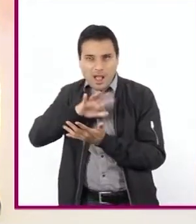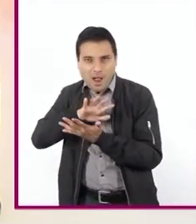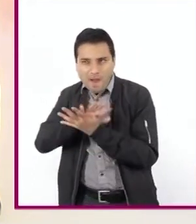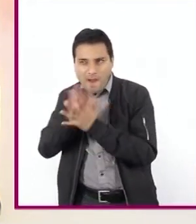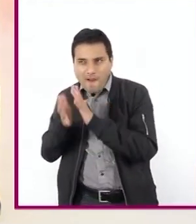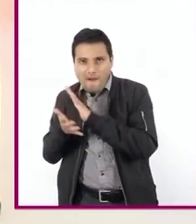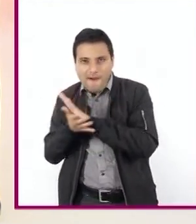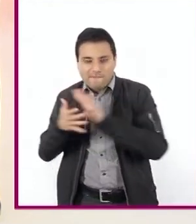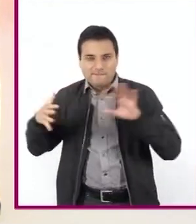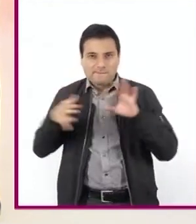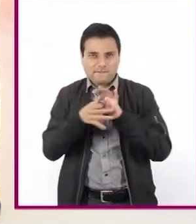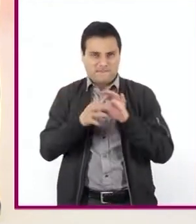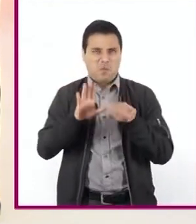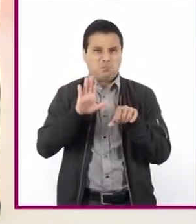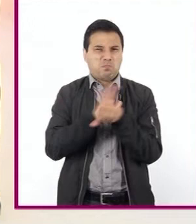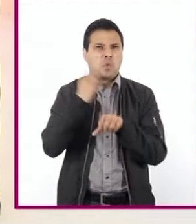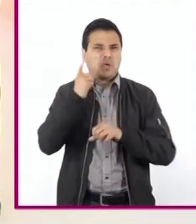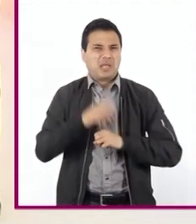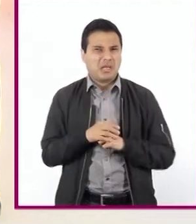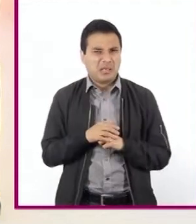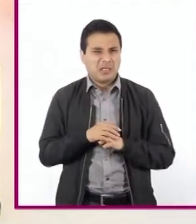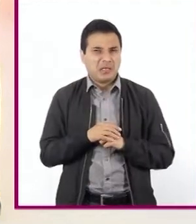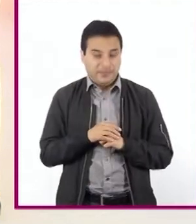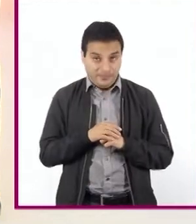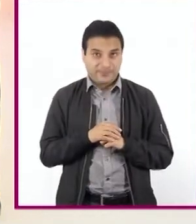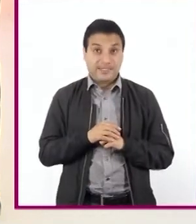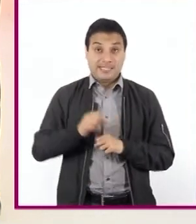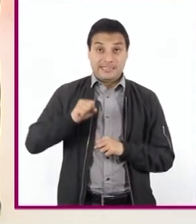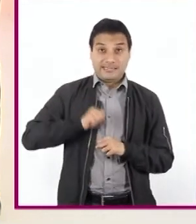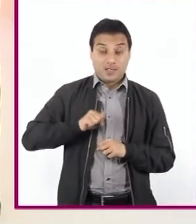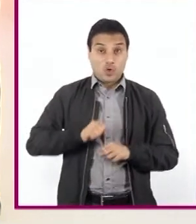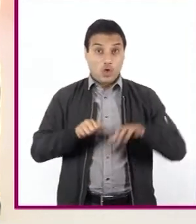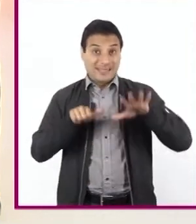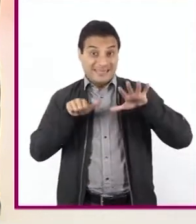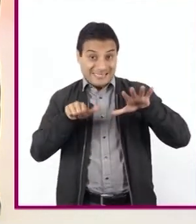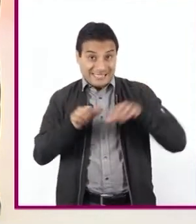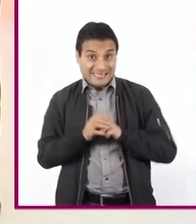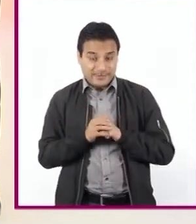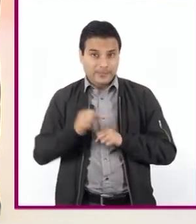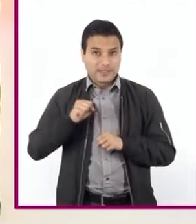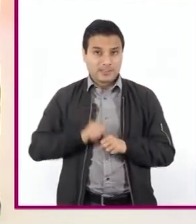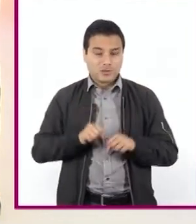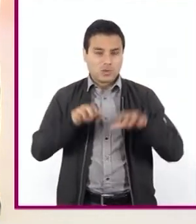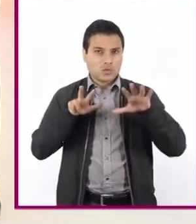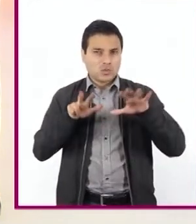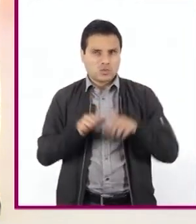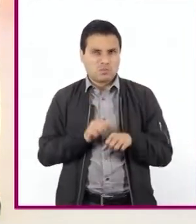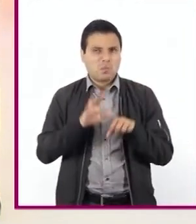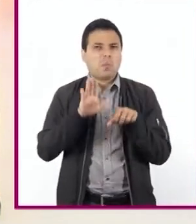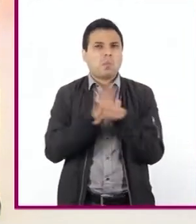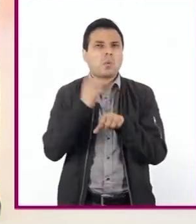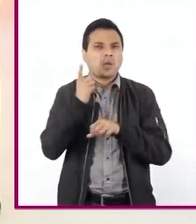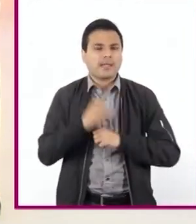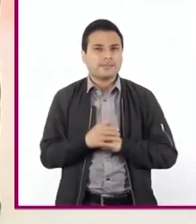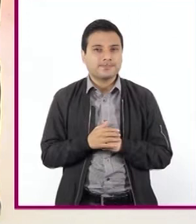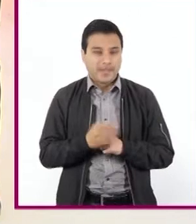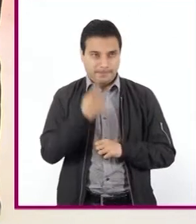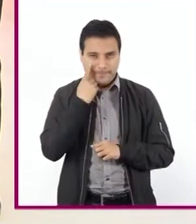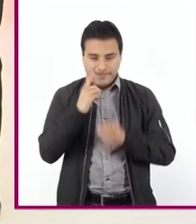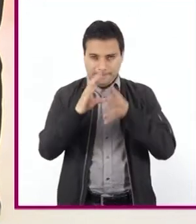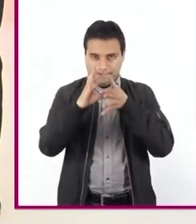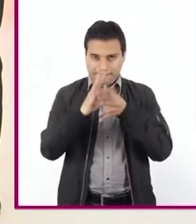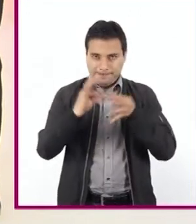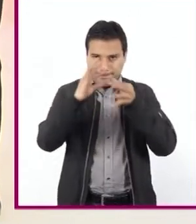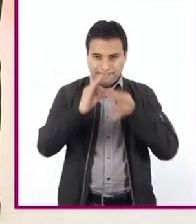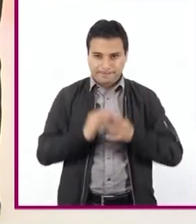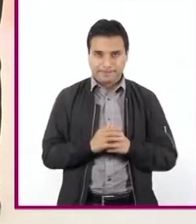principalmente entre la primera mitad del siglo XVI y hasta la primera mitad del siglo XVIII? Con mucho gusto. Fue